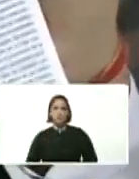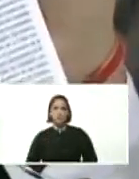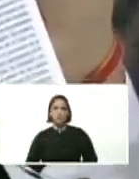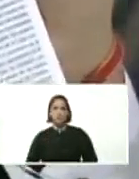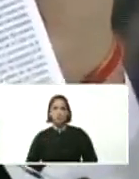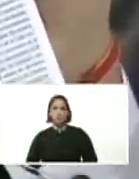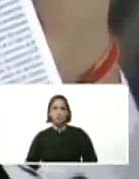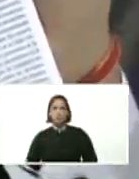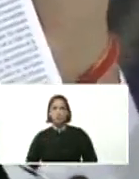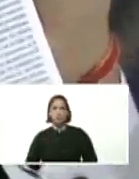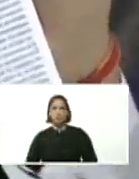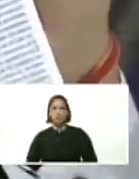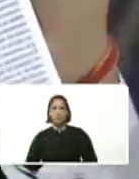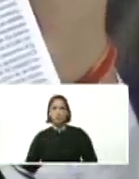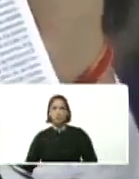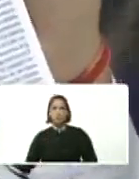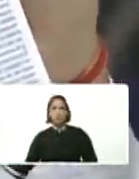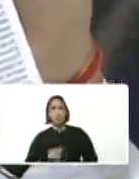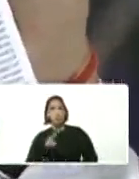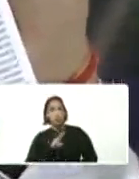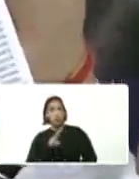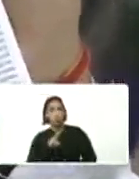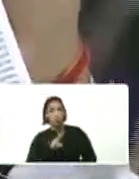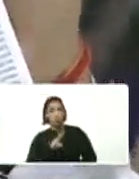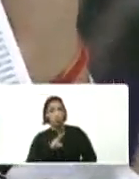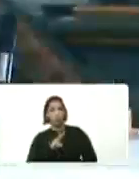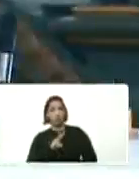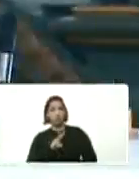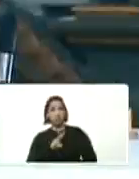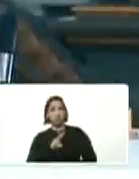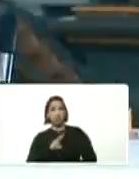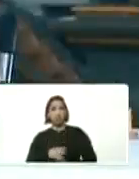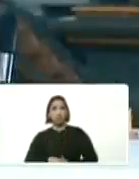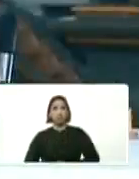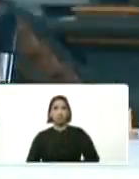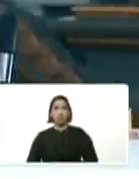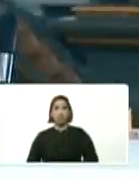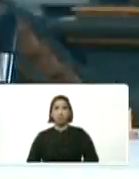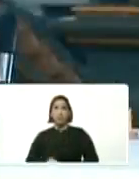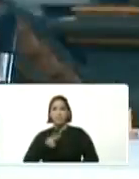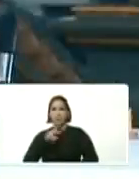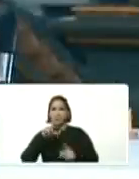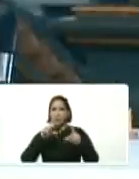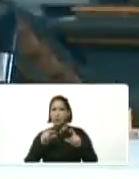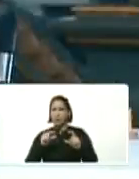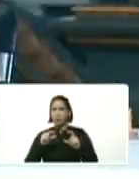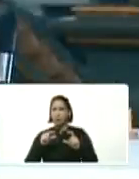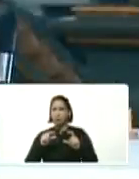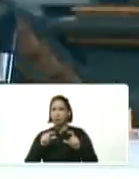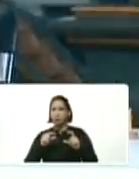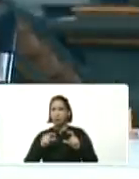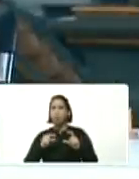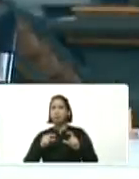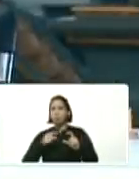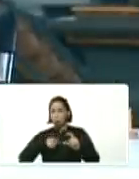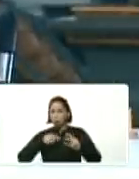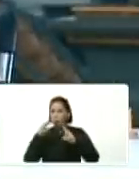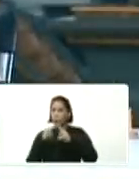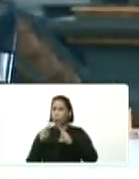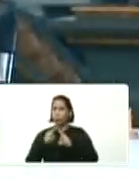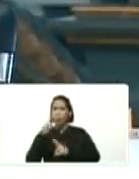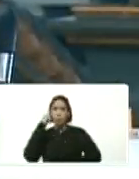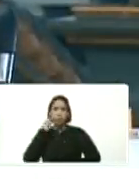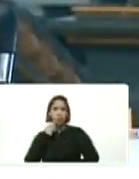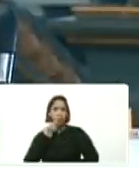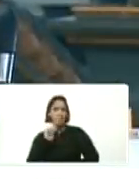por alfabeto, Venezuela, B pequeña. Si nos reconocieran Bolivarian o Bolivariana, seríamos